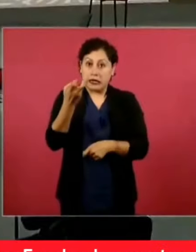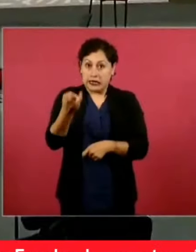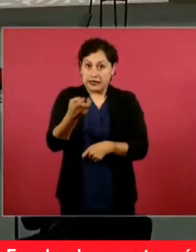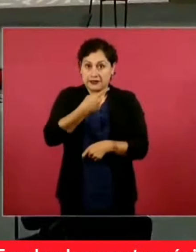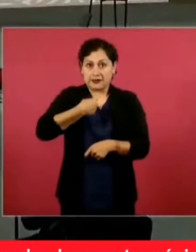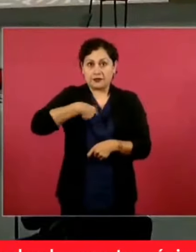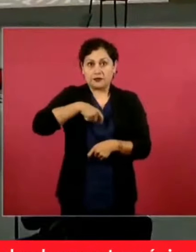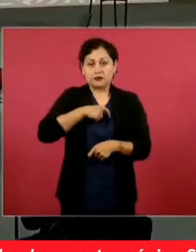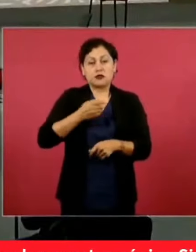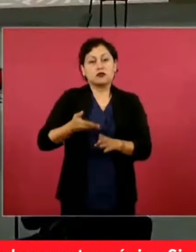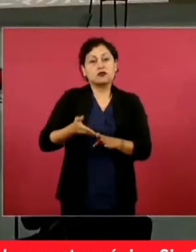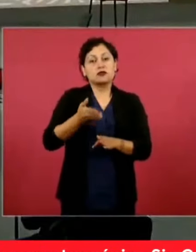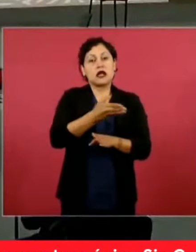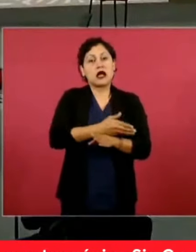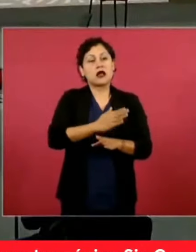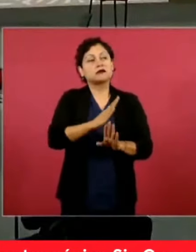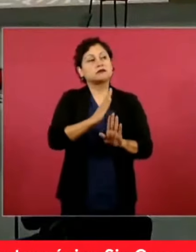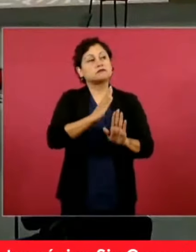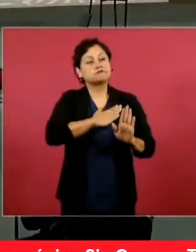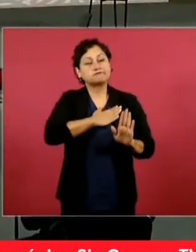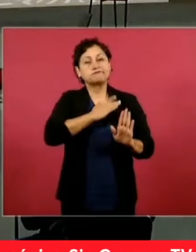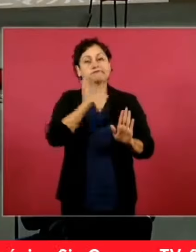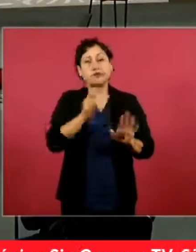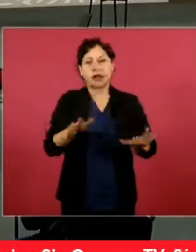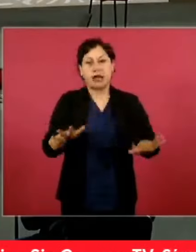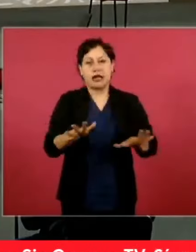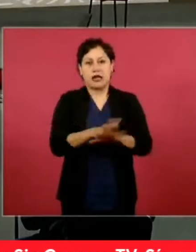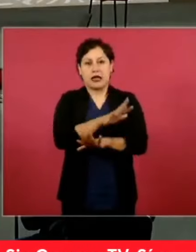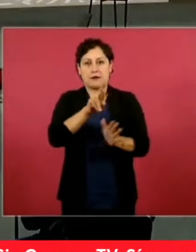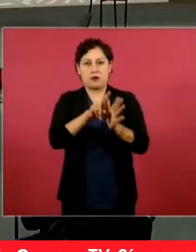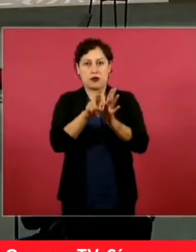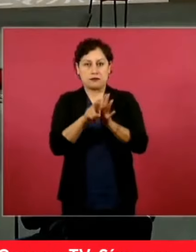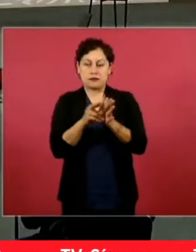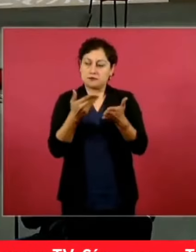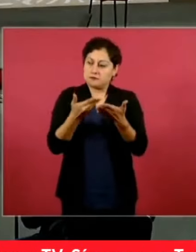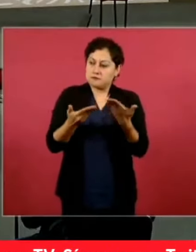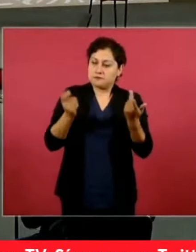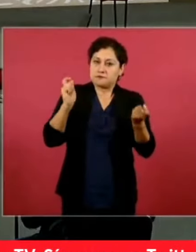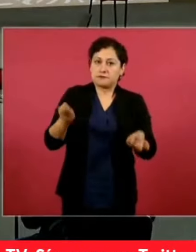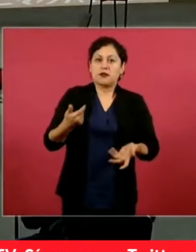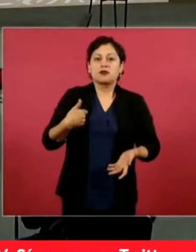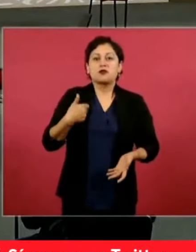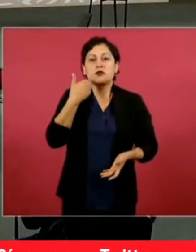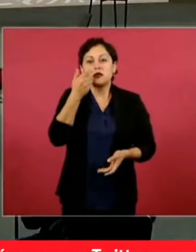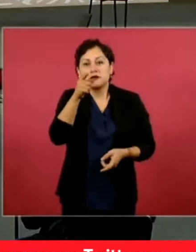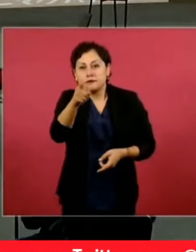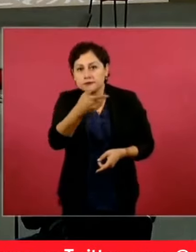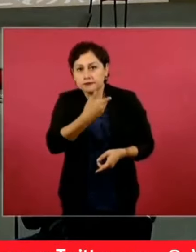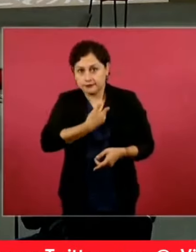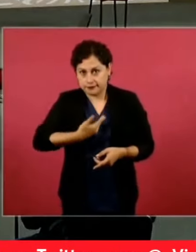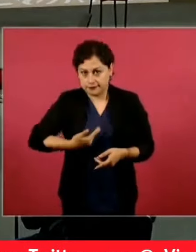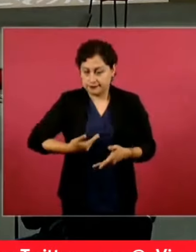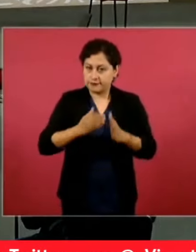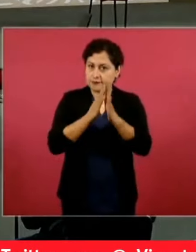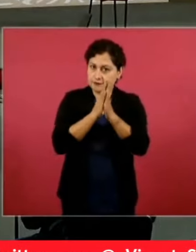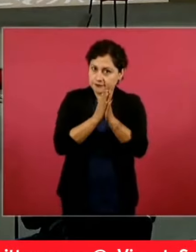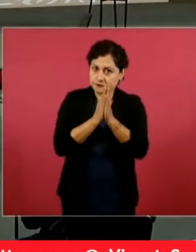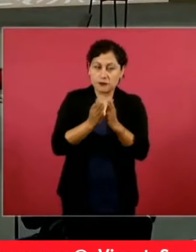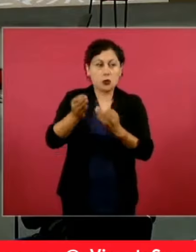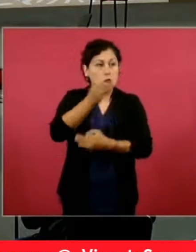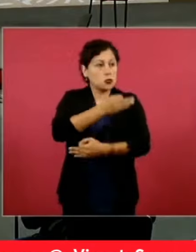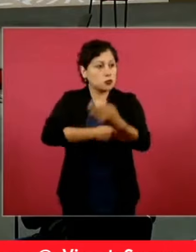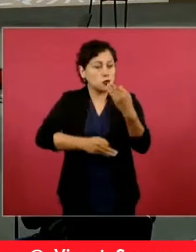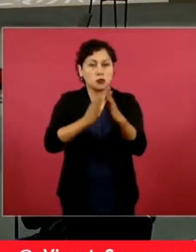consumidor. Y pues, señor presidente, quiero invitarle a usted, sin duda alguna, y a todos que chequen en las